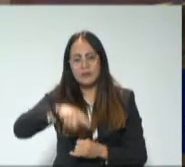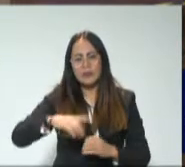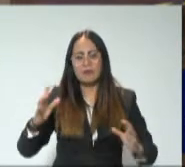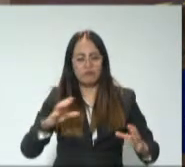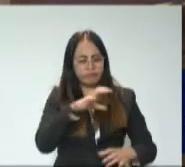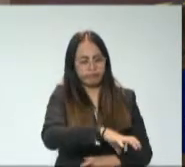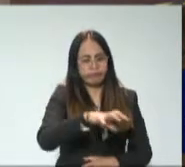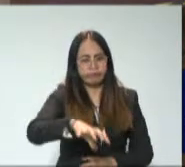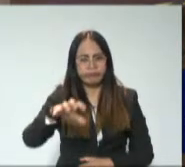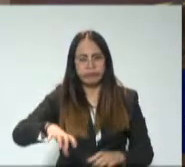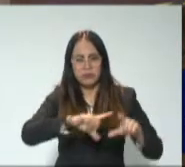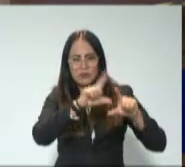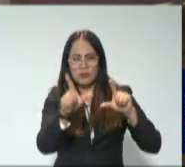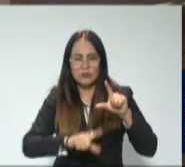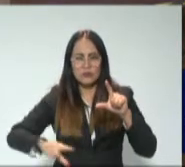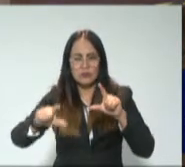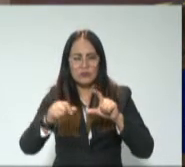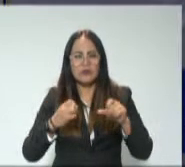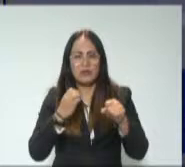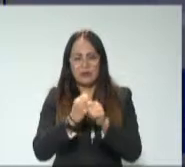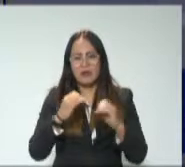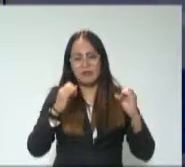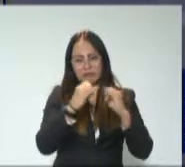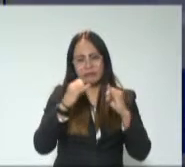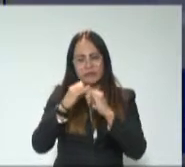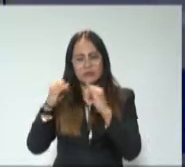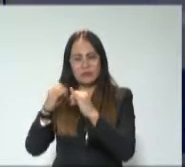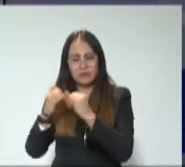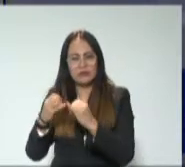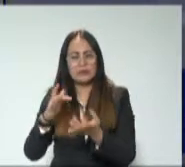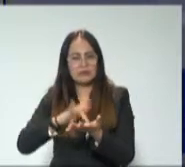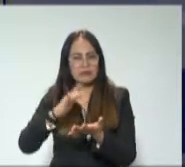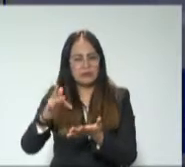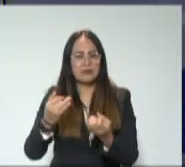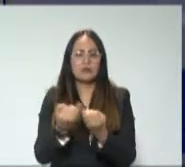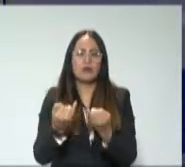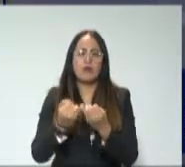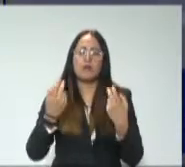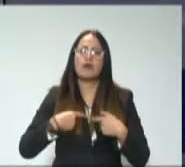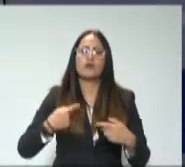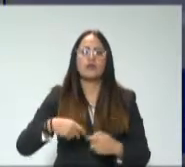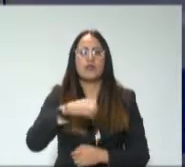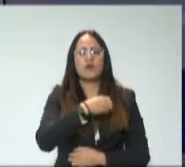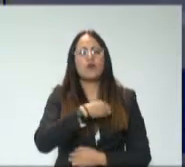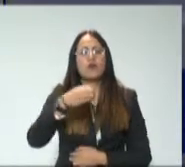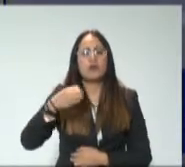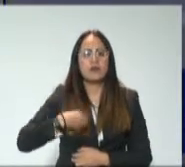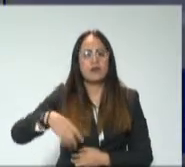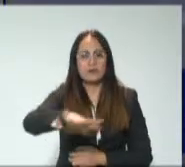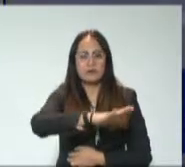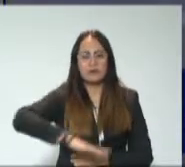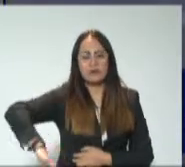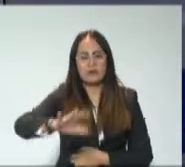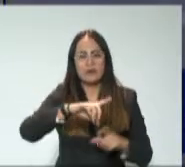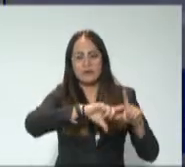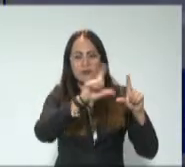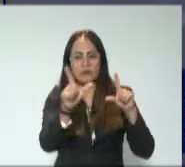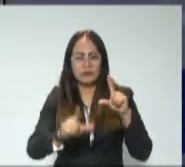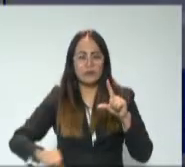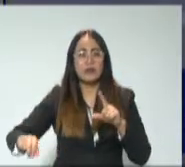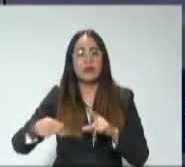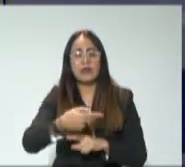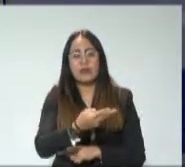órganos garantes del país y de todos los sujetos obligados también en el país que estoy completamente convencida de que estarán